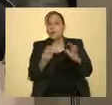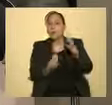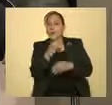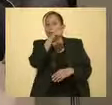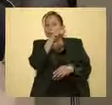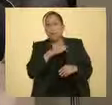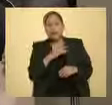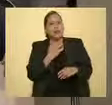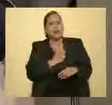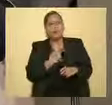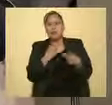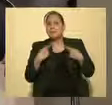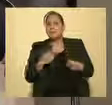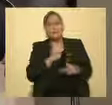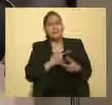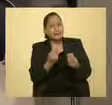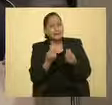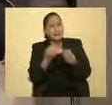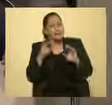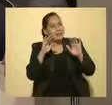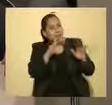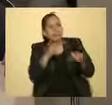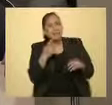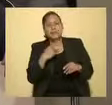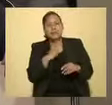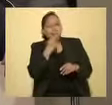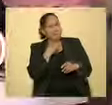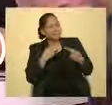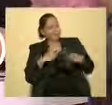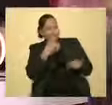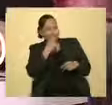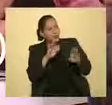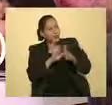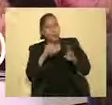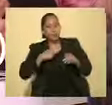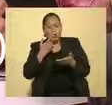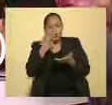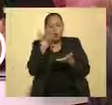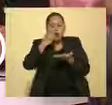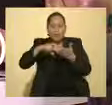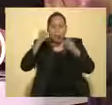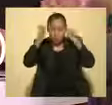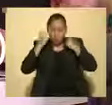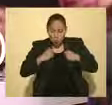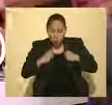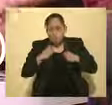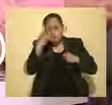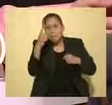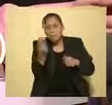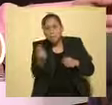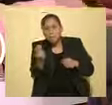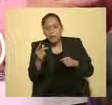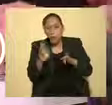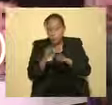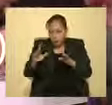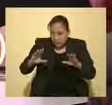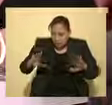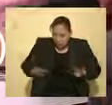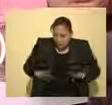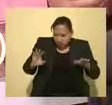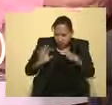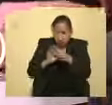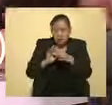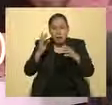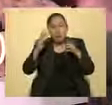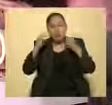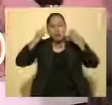causando sensación por esta parte, que la gente realmente dice, oye, si le quiero comprar el suétercito, pues qué mejor que sea la medida, ¿no? Claro. Que muchas veces le